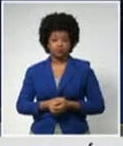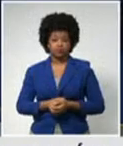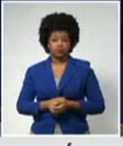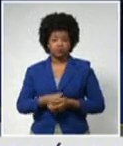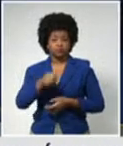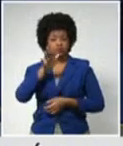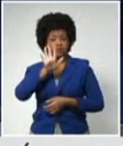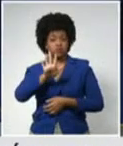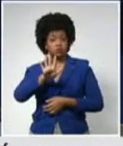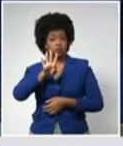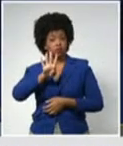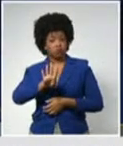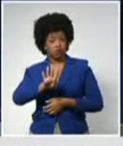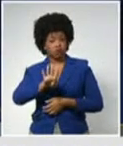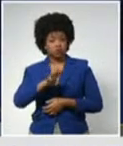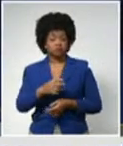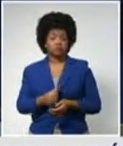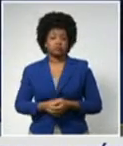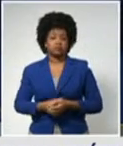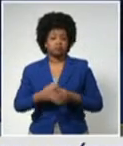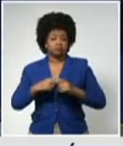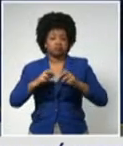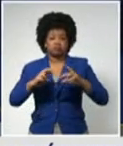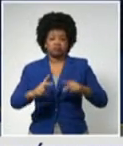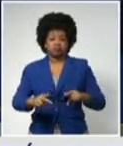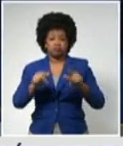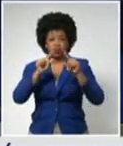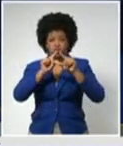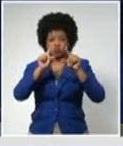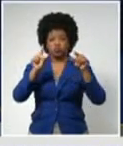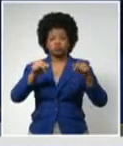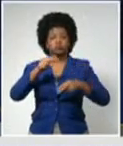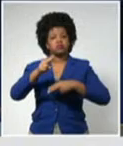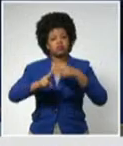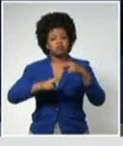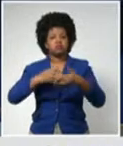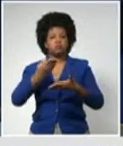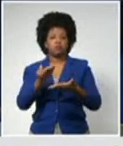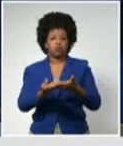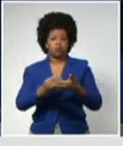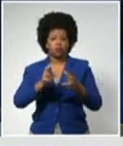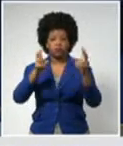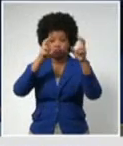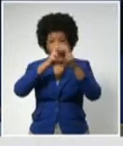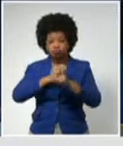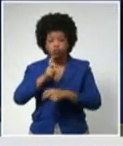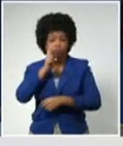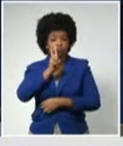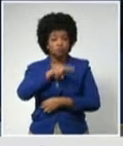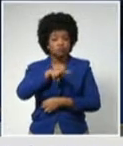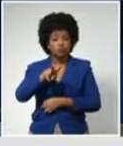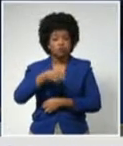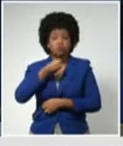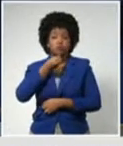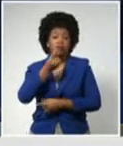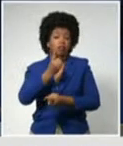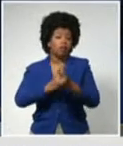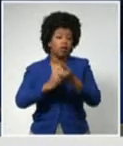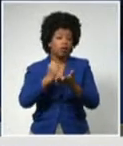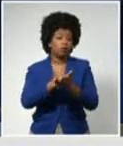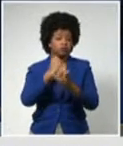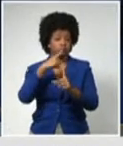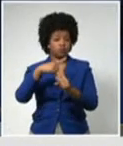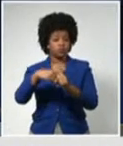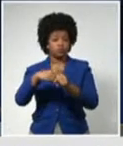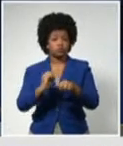54, y así, reitero, todas las provincias procesaron muestras buscando la posibilidad de que exista